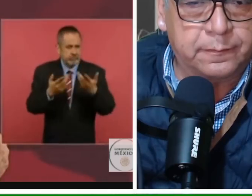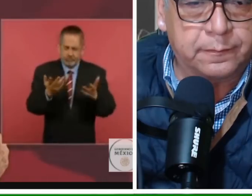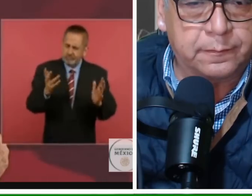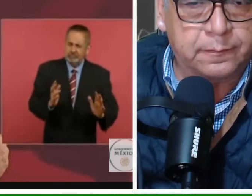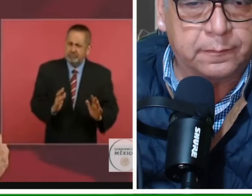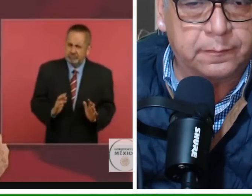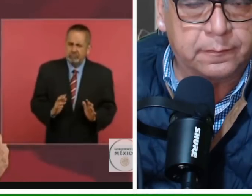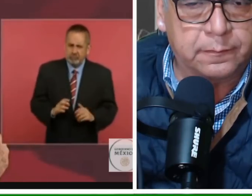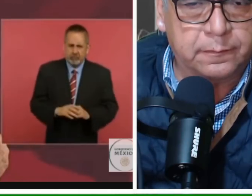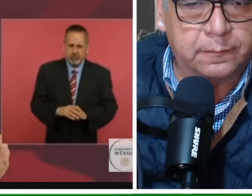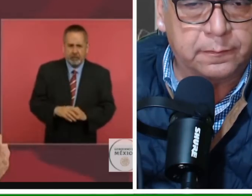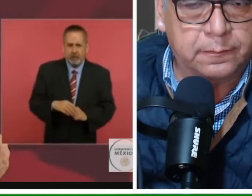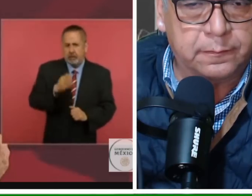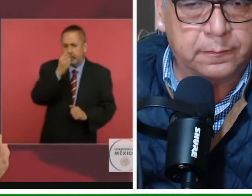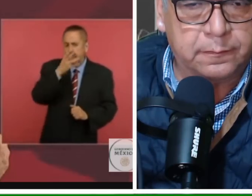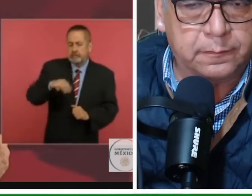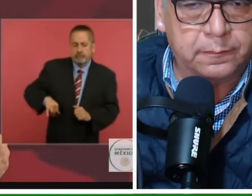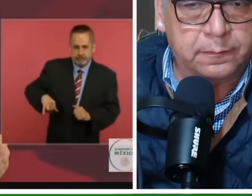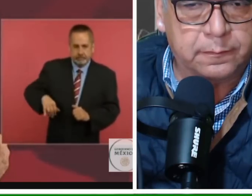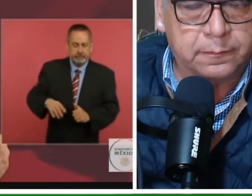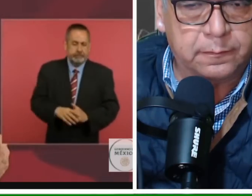Es interesante.